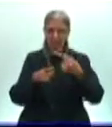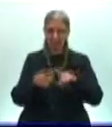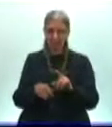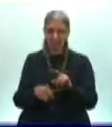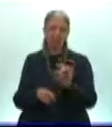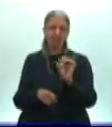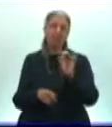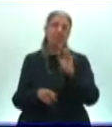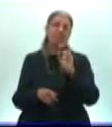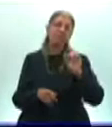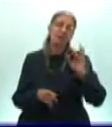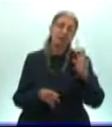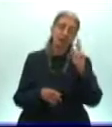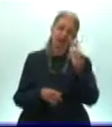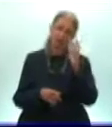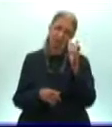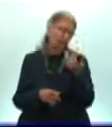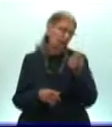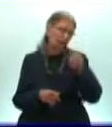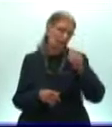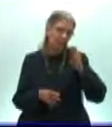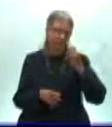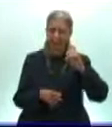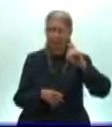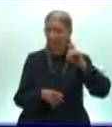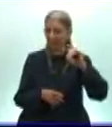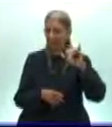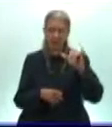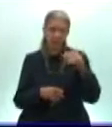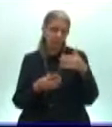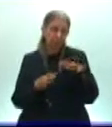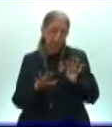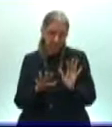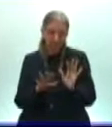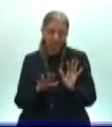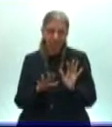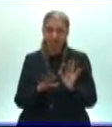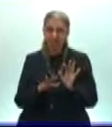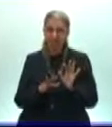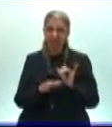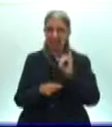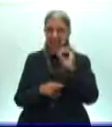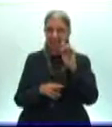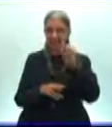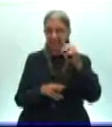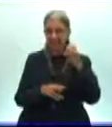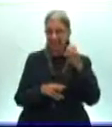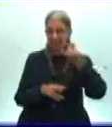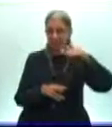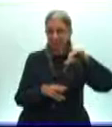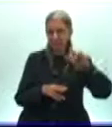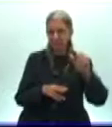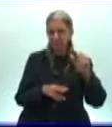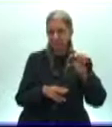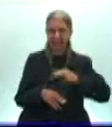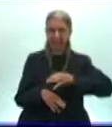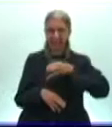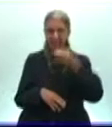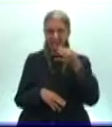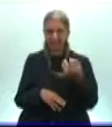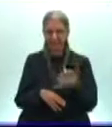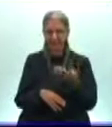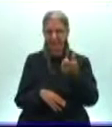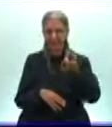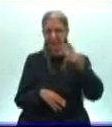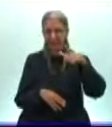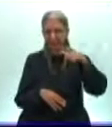También pudiéramos expresar que la inecuación o las inecuaciones son expresiones algebraicas en las que